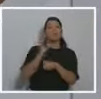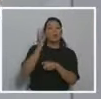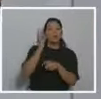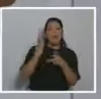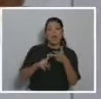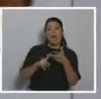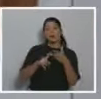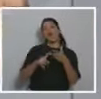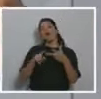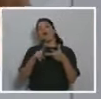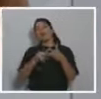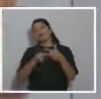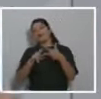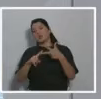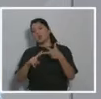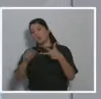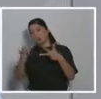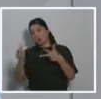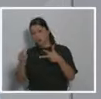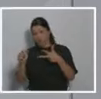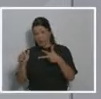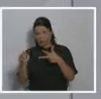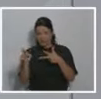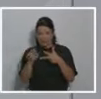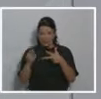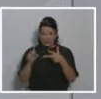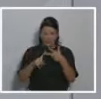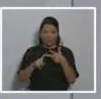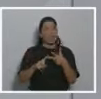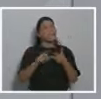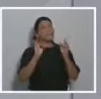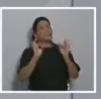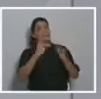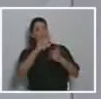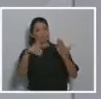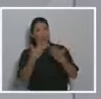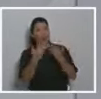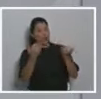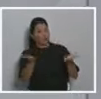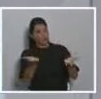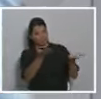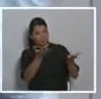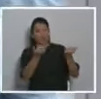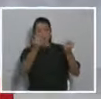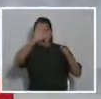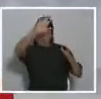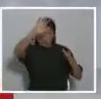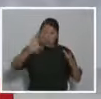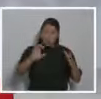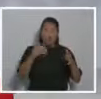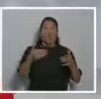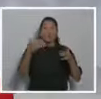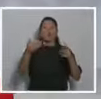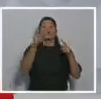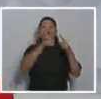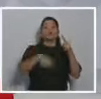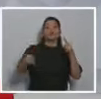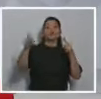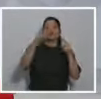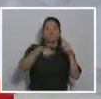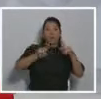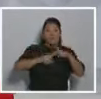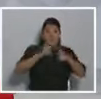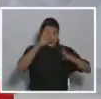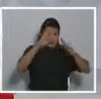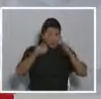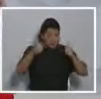el cucuño. Muy bien, ahí están todos. Lo voy a invitar a que suba usted la tarima. Vamos a girarla. Cuando la rueda está girando, mandamos los saludos.